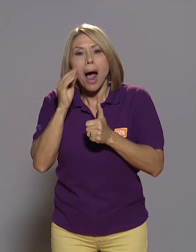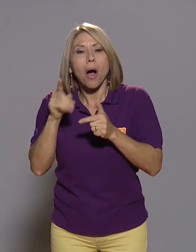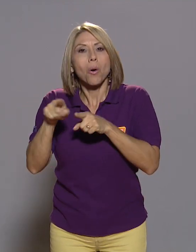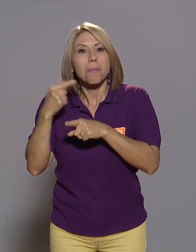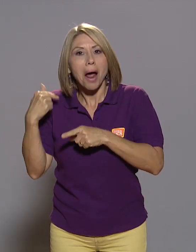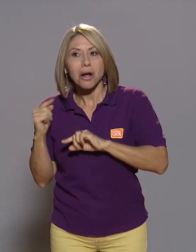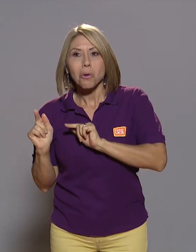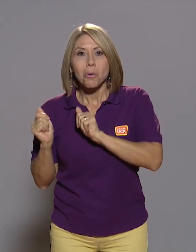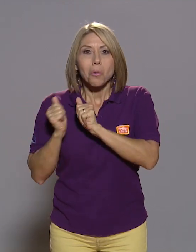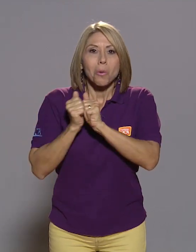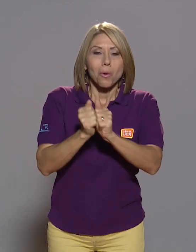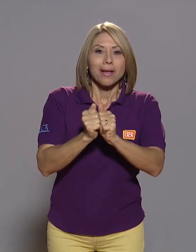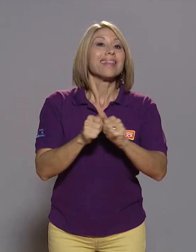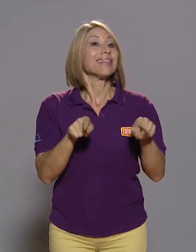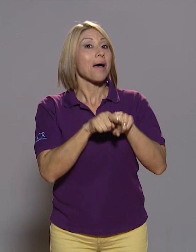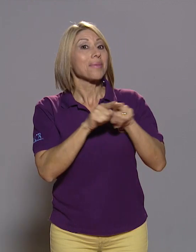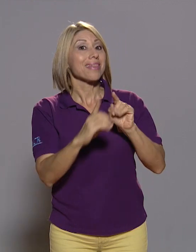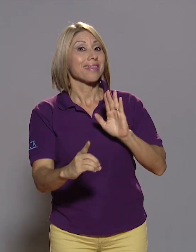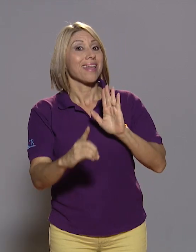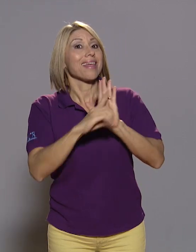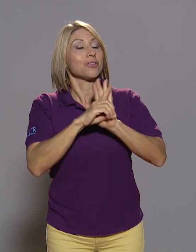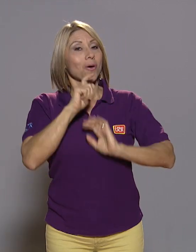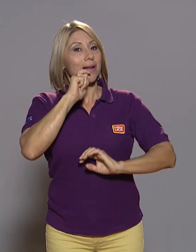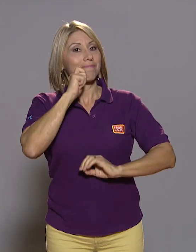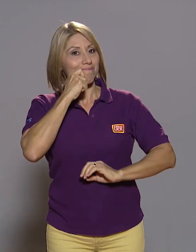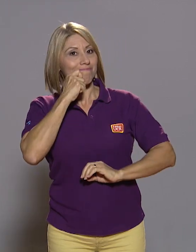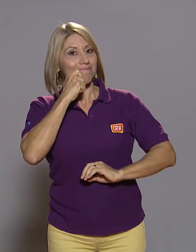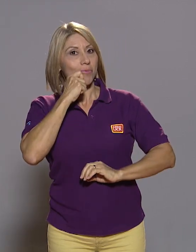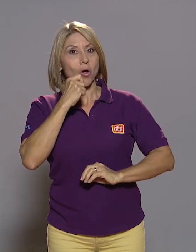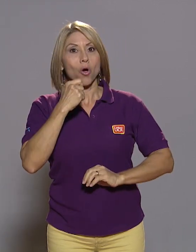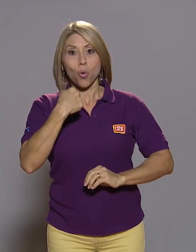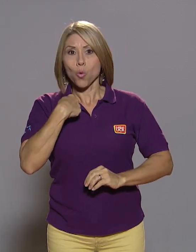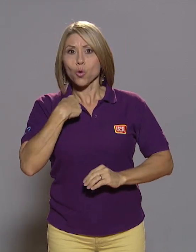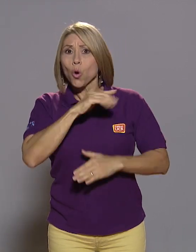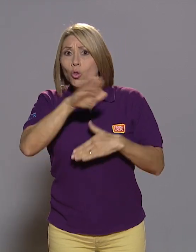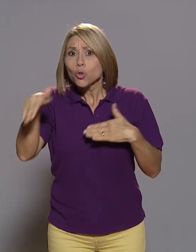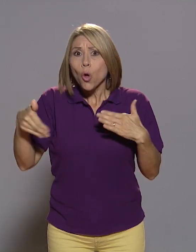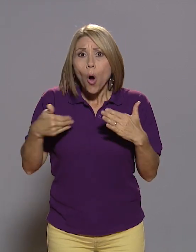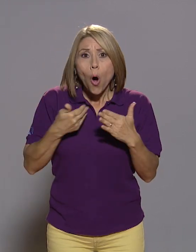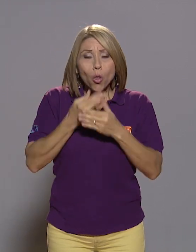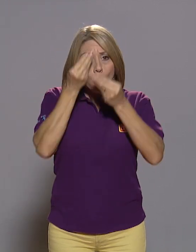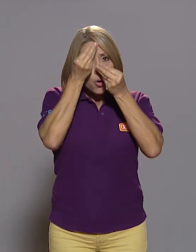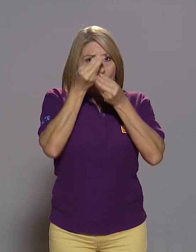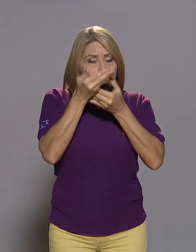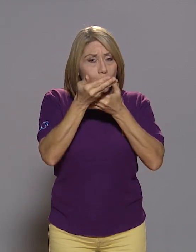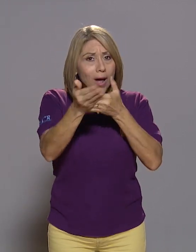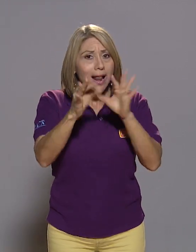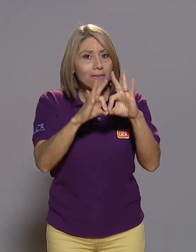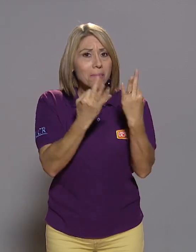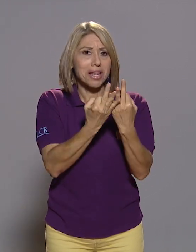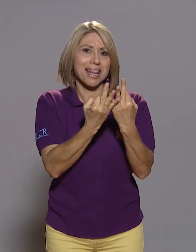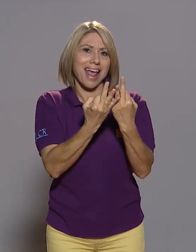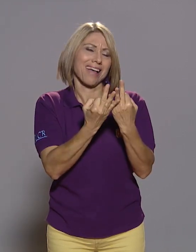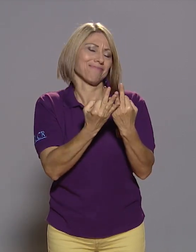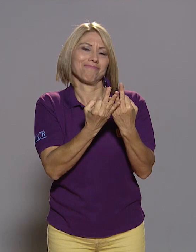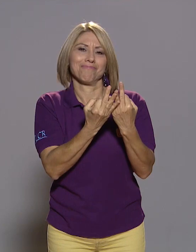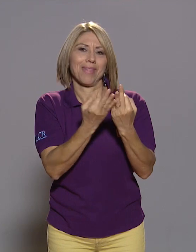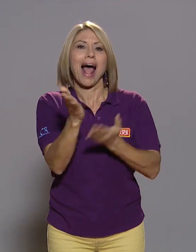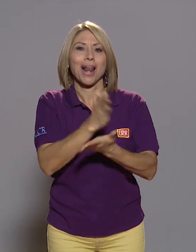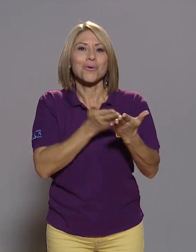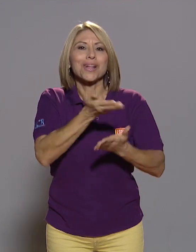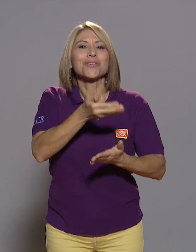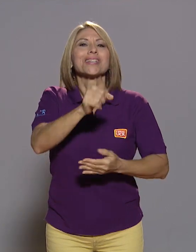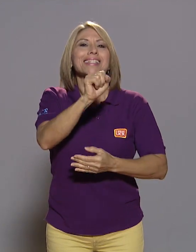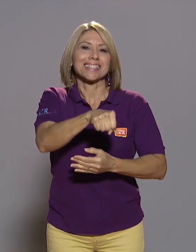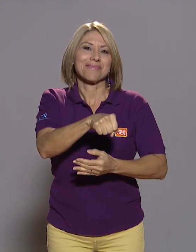intimidad, a la privacidad, ¿verdad? Uno no todo lo comparte con su familia directa, ¿verdad? Muchas cosas sí, pero otras cosas quiero compartirlas en privado. Hay lugares